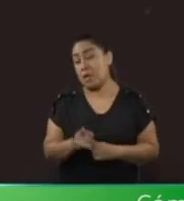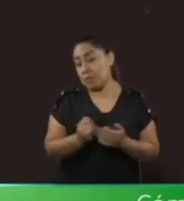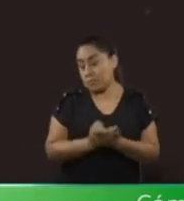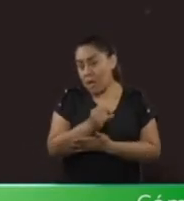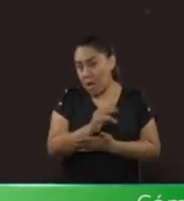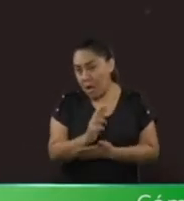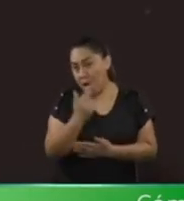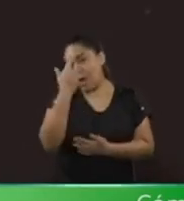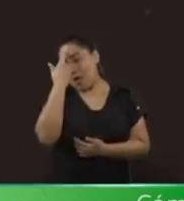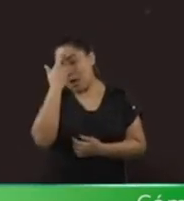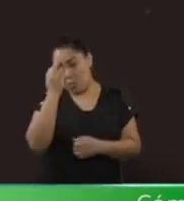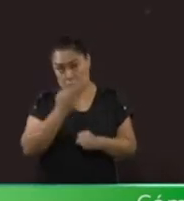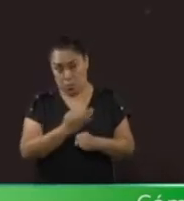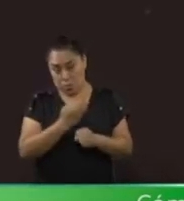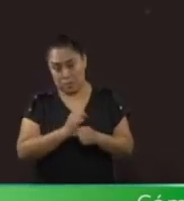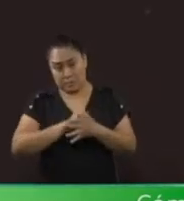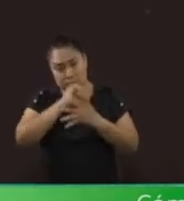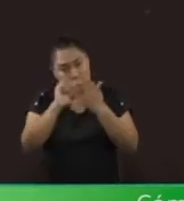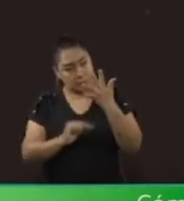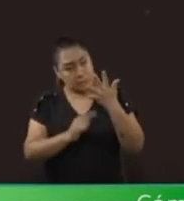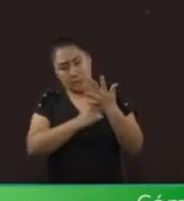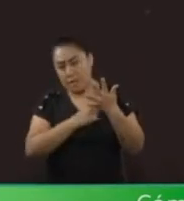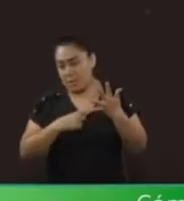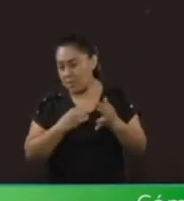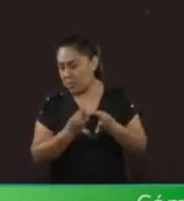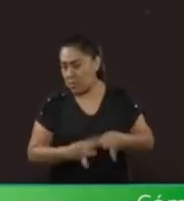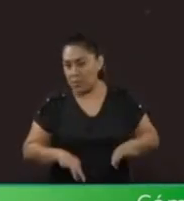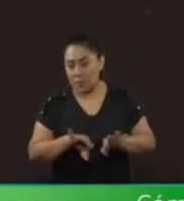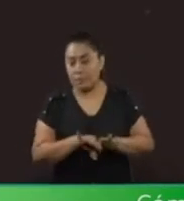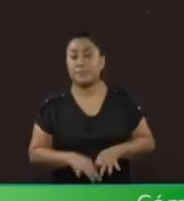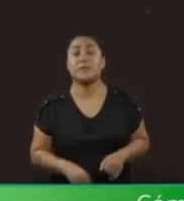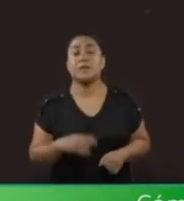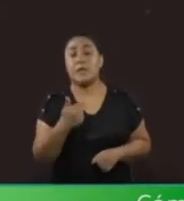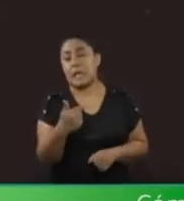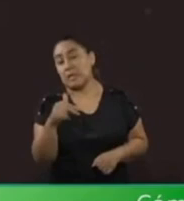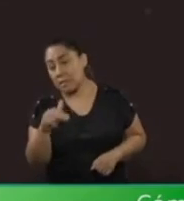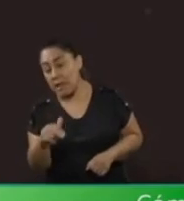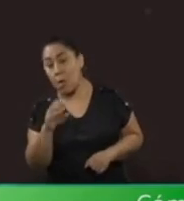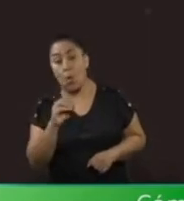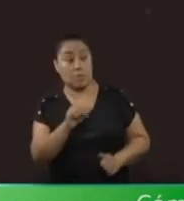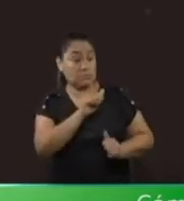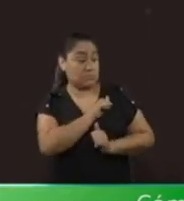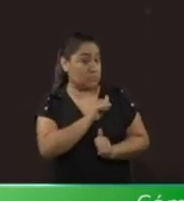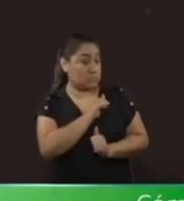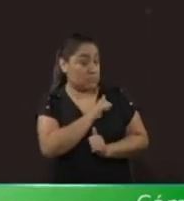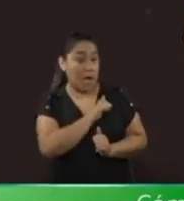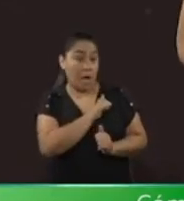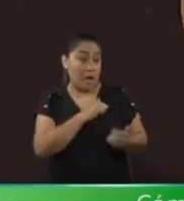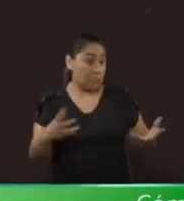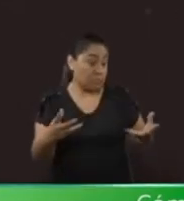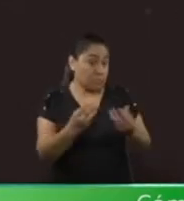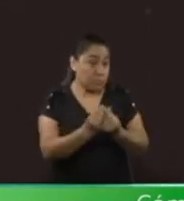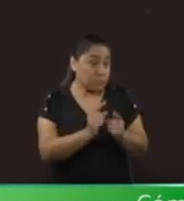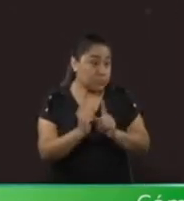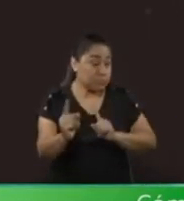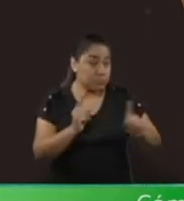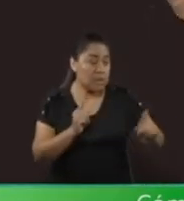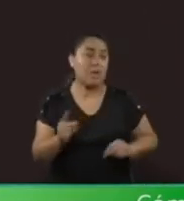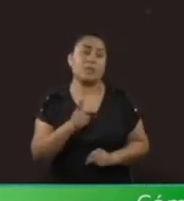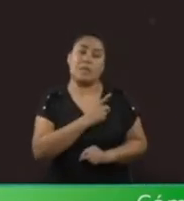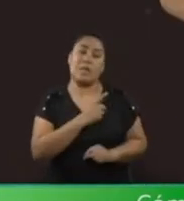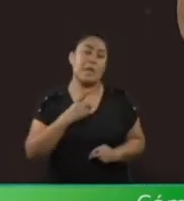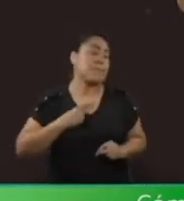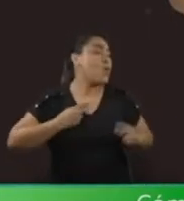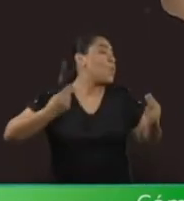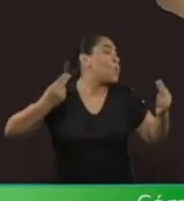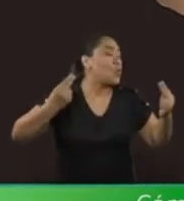recordó que tenemos cinco principios que cumplir cuando la Guardia Nacional o los militares entren a la seguridad pública, que tiene que ser